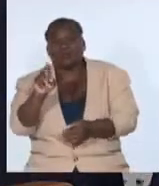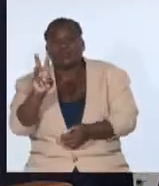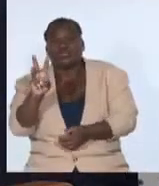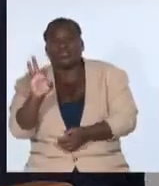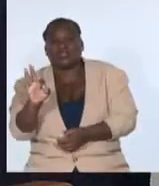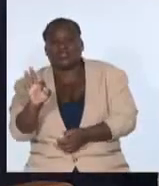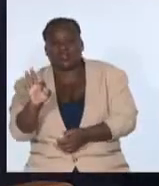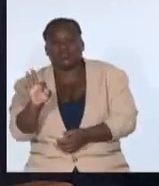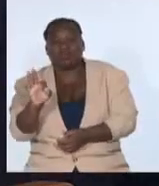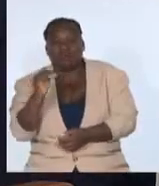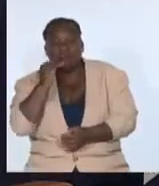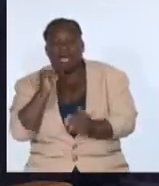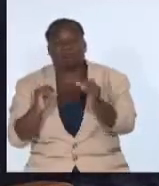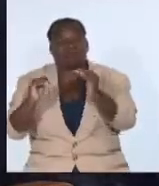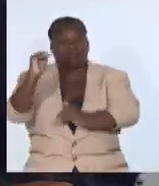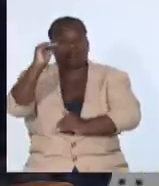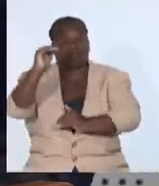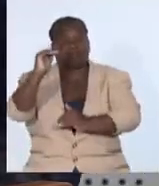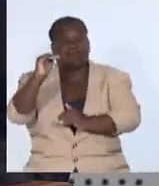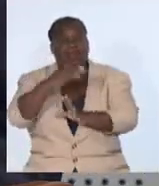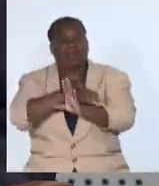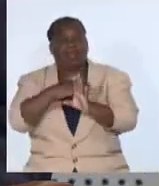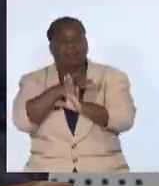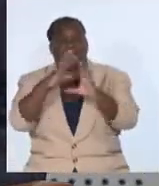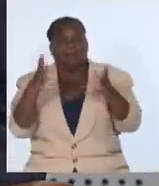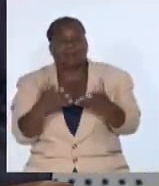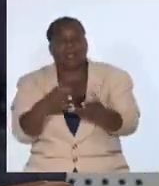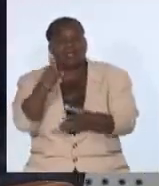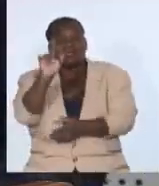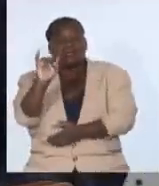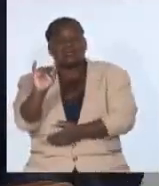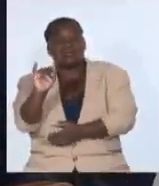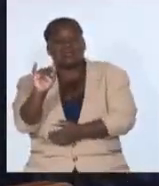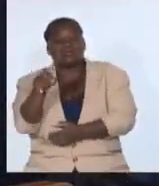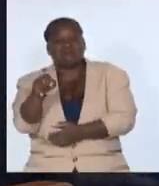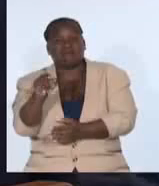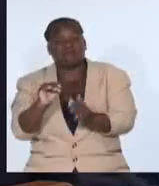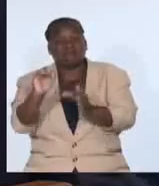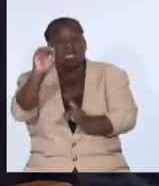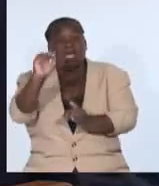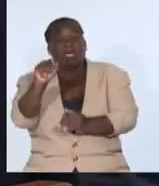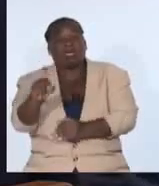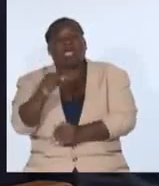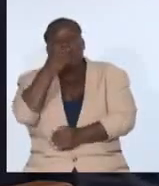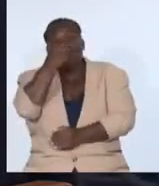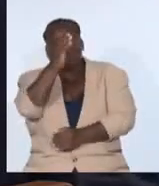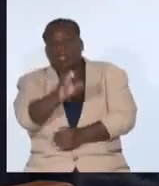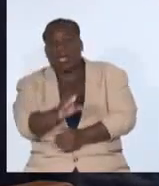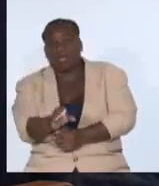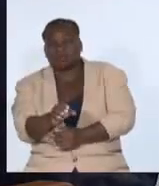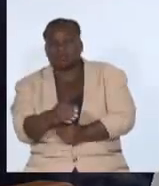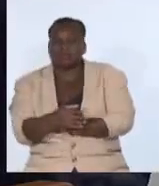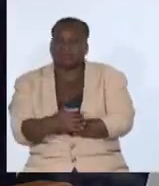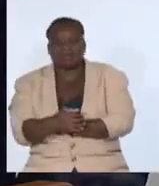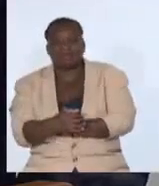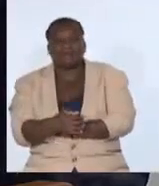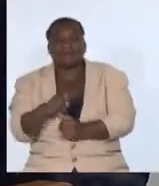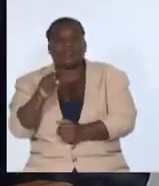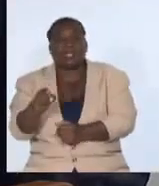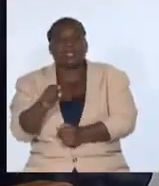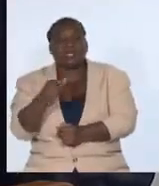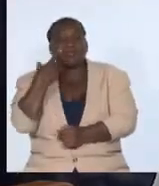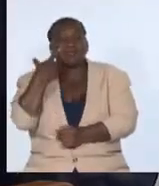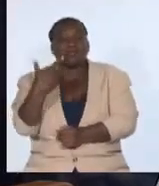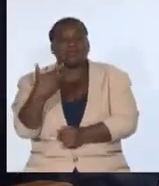que la media mundial y 16 veces mayor que el del África subsahariana una parte sustancial